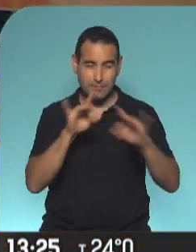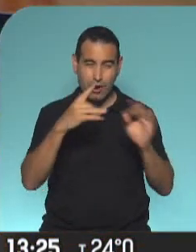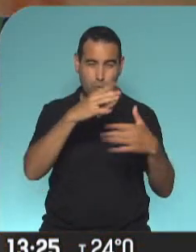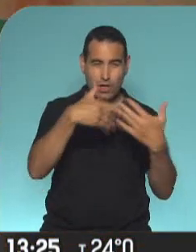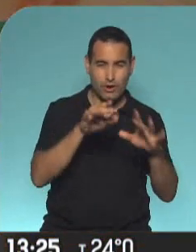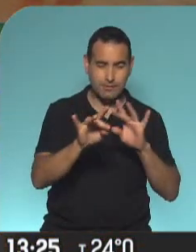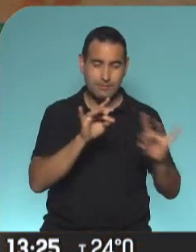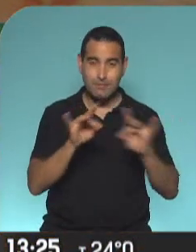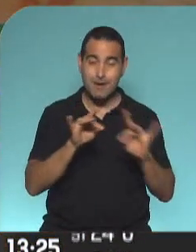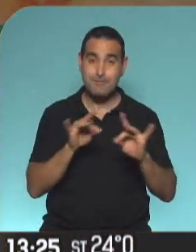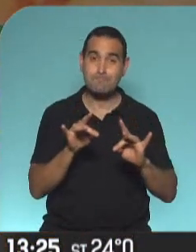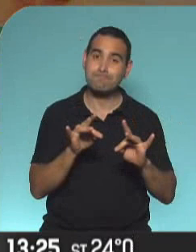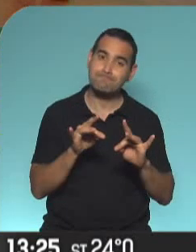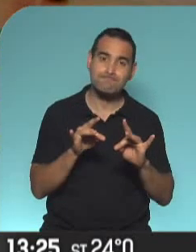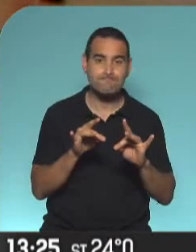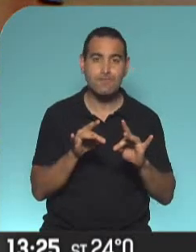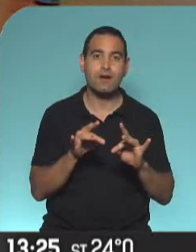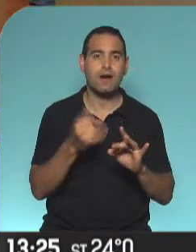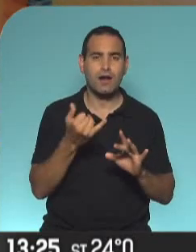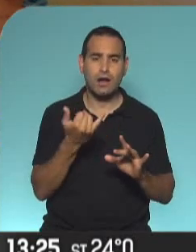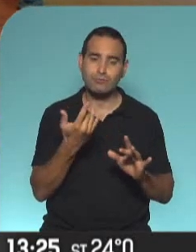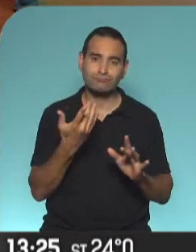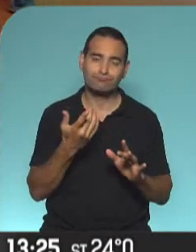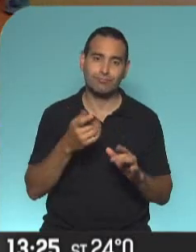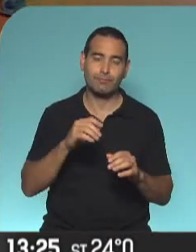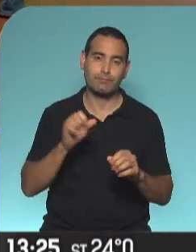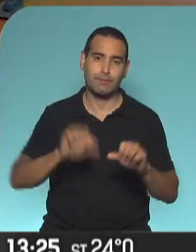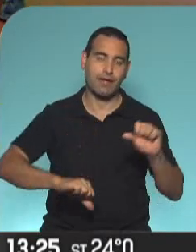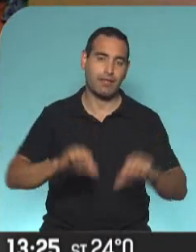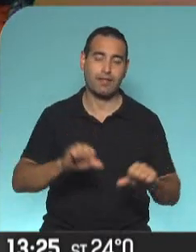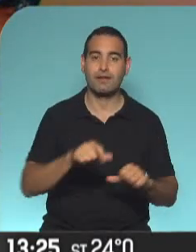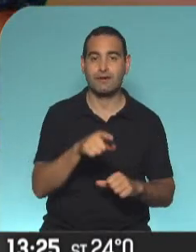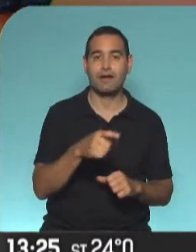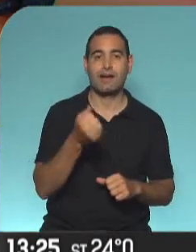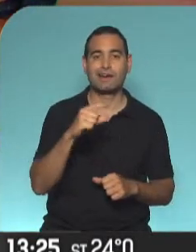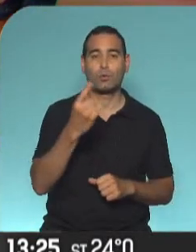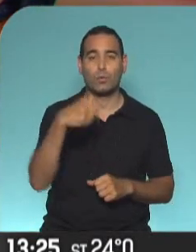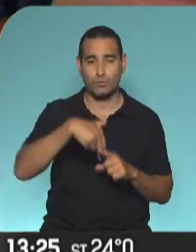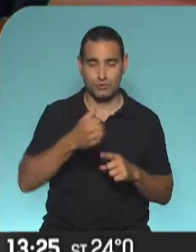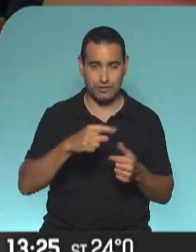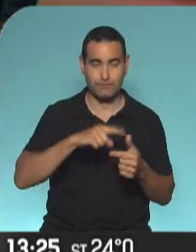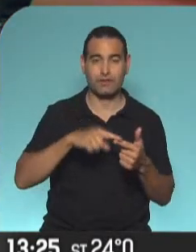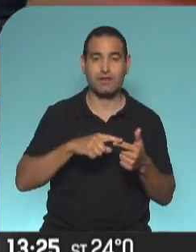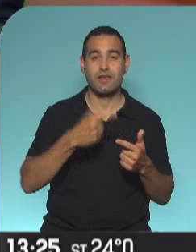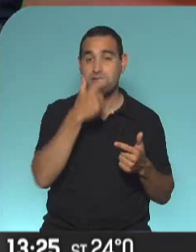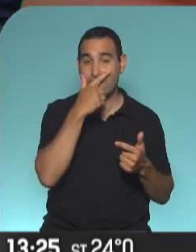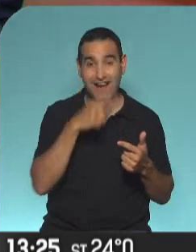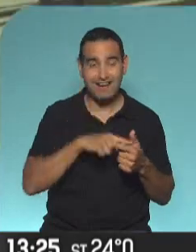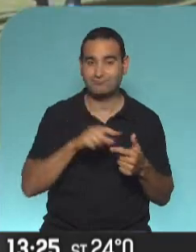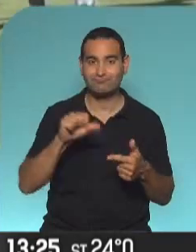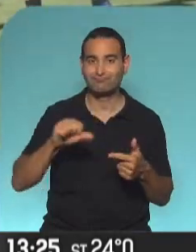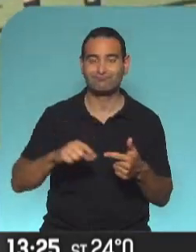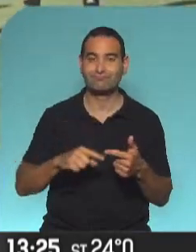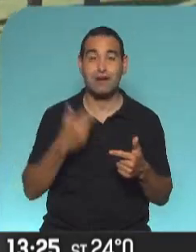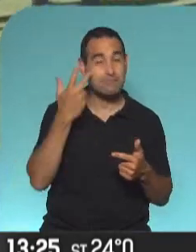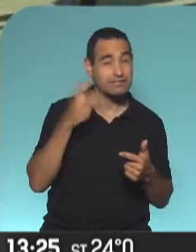que pretende Scaloni, y algunas piezas se le cayeron. Como claro. Ser Hugo Acuña, Dybala. Entonces tiene que retocar.